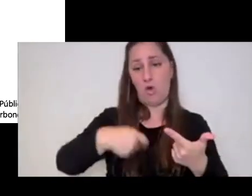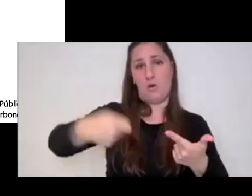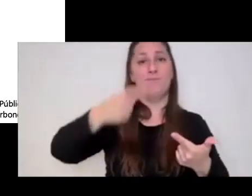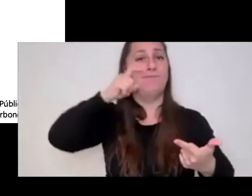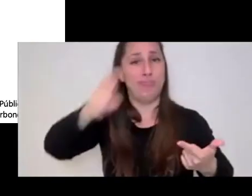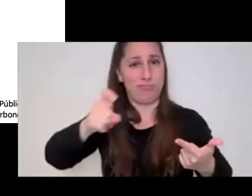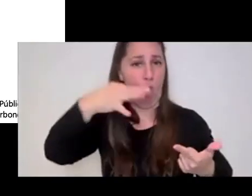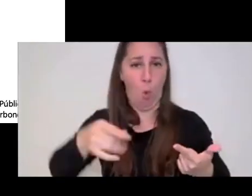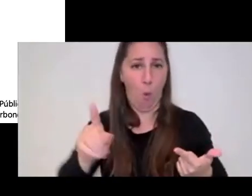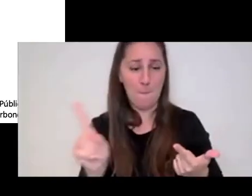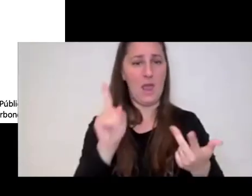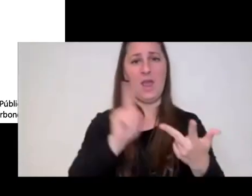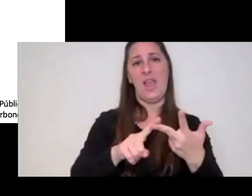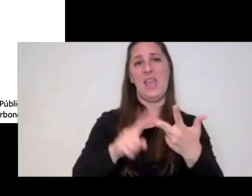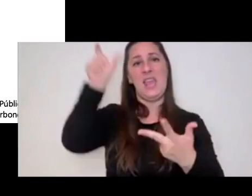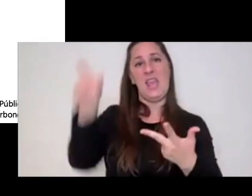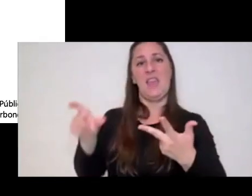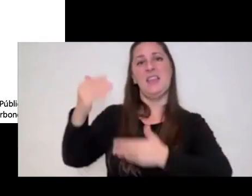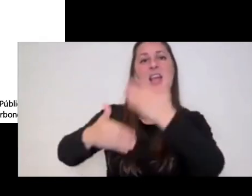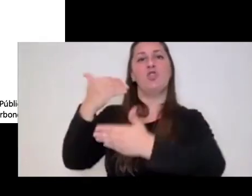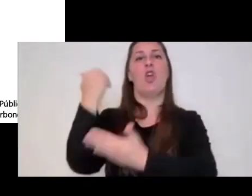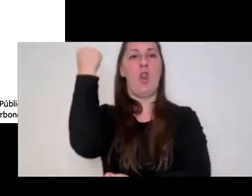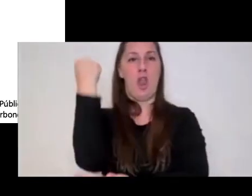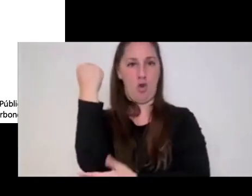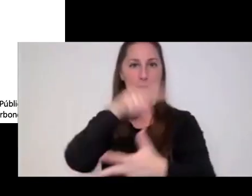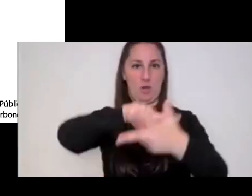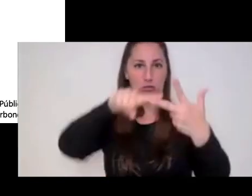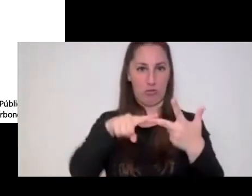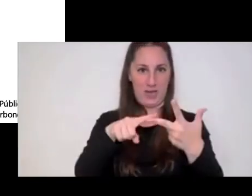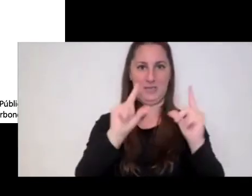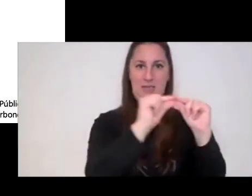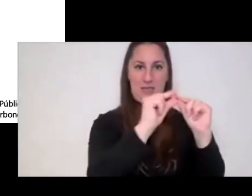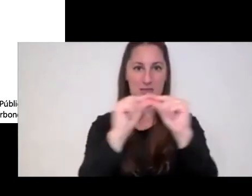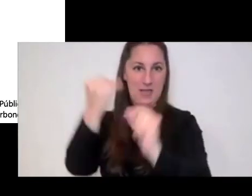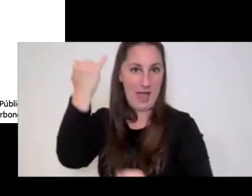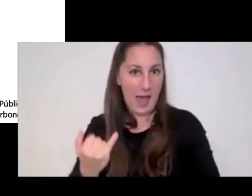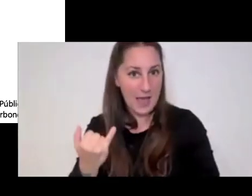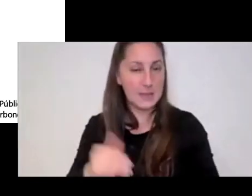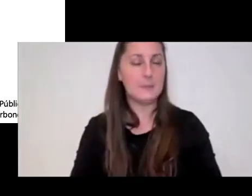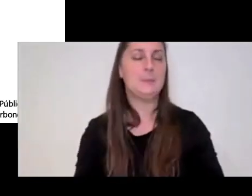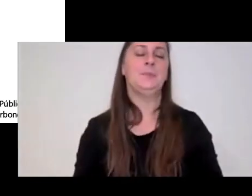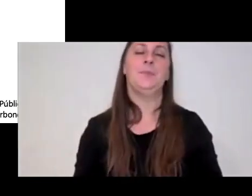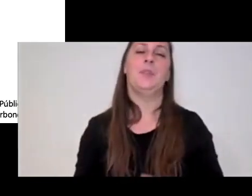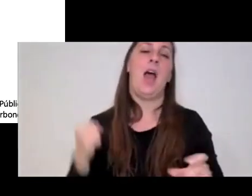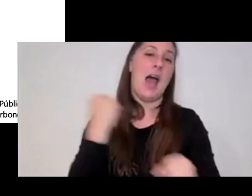y desarrollador económico. Ahora, hasta aquí nosotros lo que vimos es el concepto